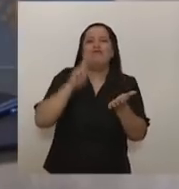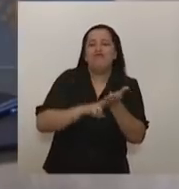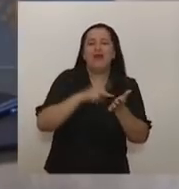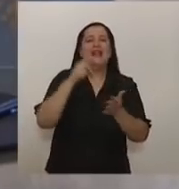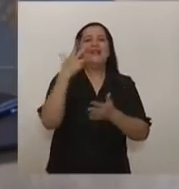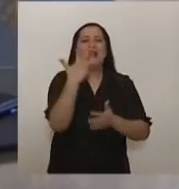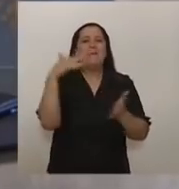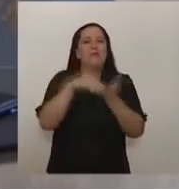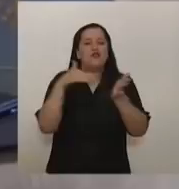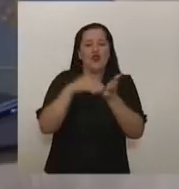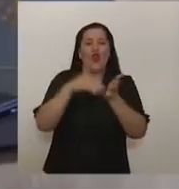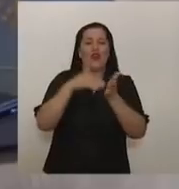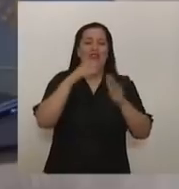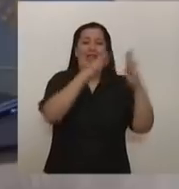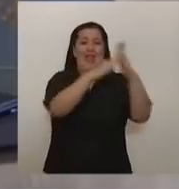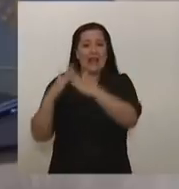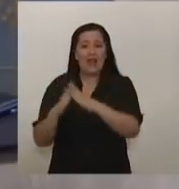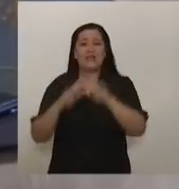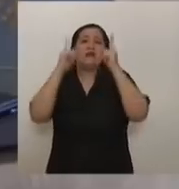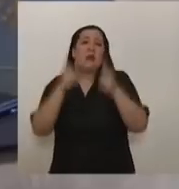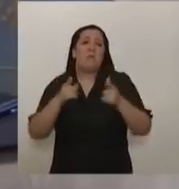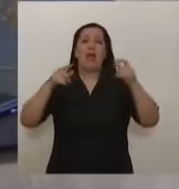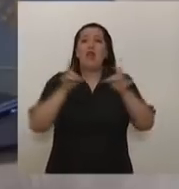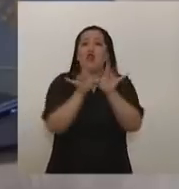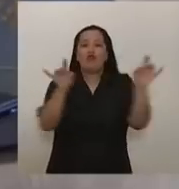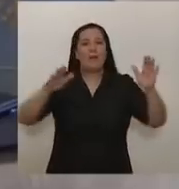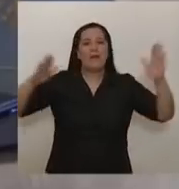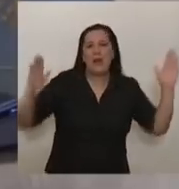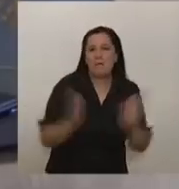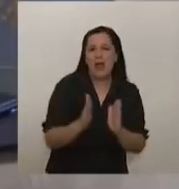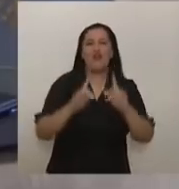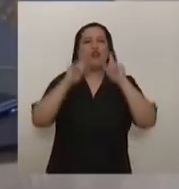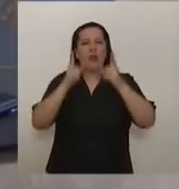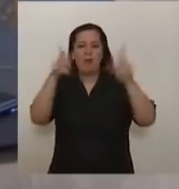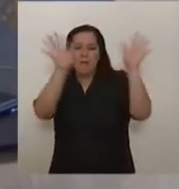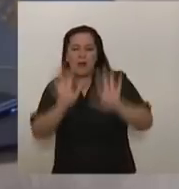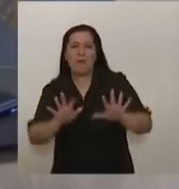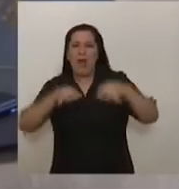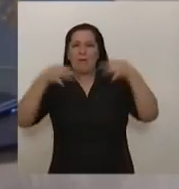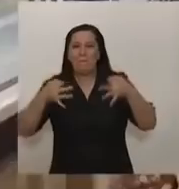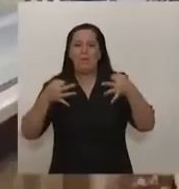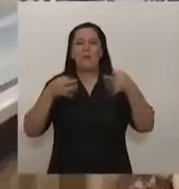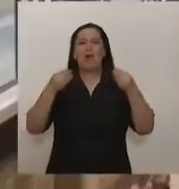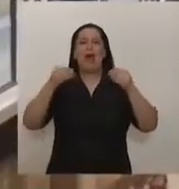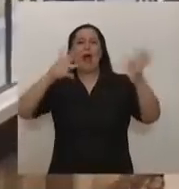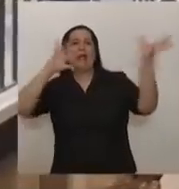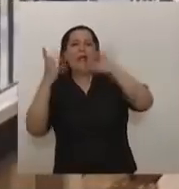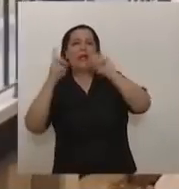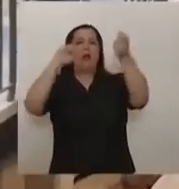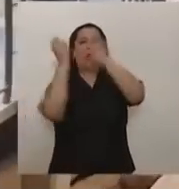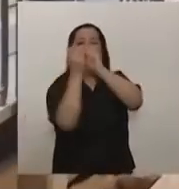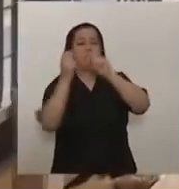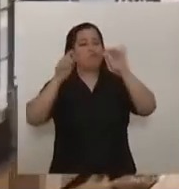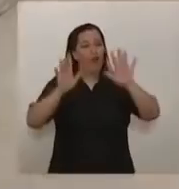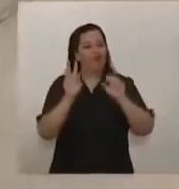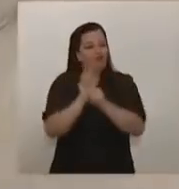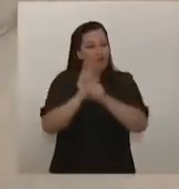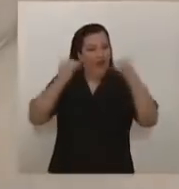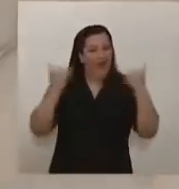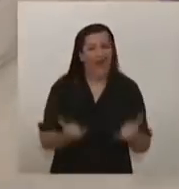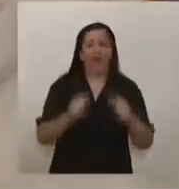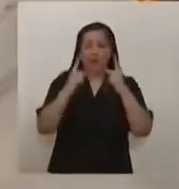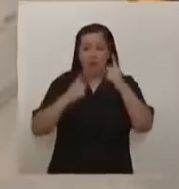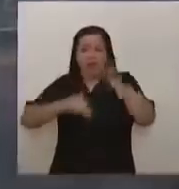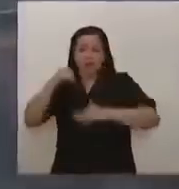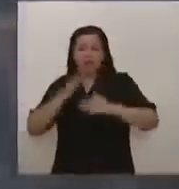de hogares y con una matriz menos contaminante y mejor preparada para el cambio climático. En infraestructura